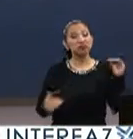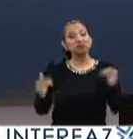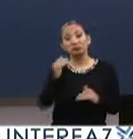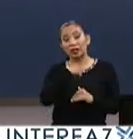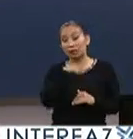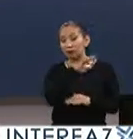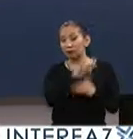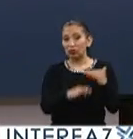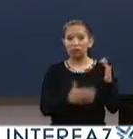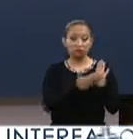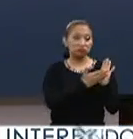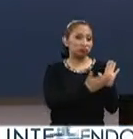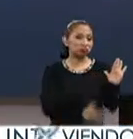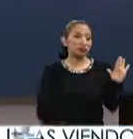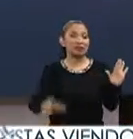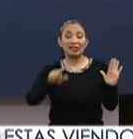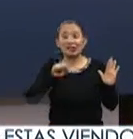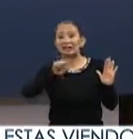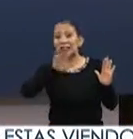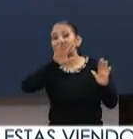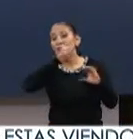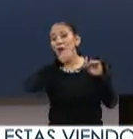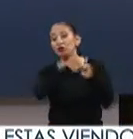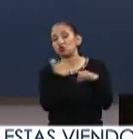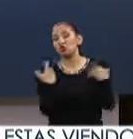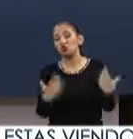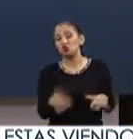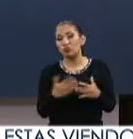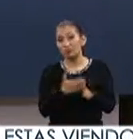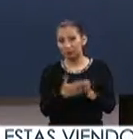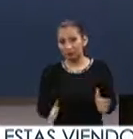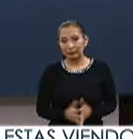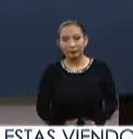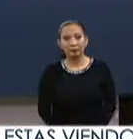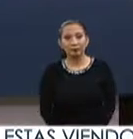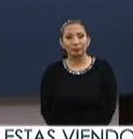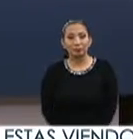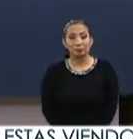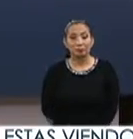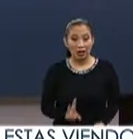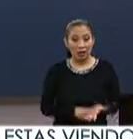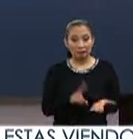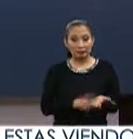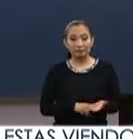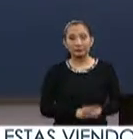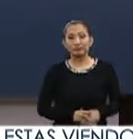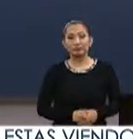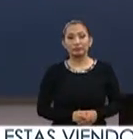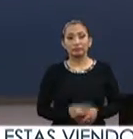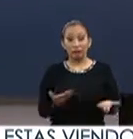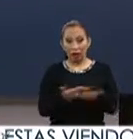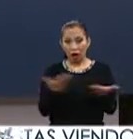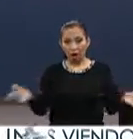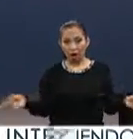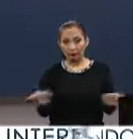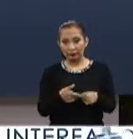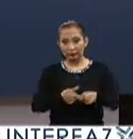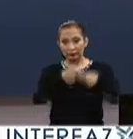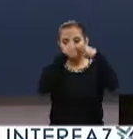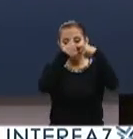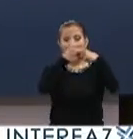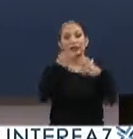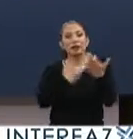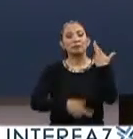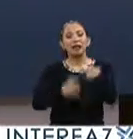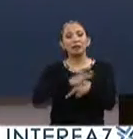relevante a lo largo de 75 años que cumple. Así que es. Vale la pena visitarla. Si te parece bien, hacemos una breve pausa,